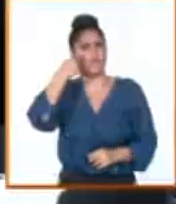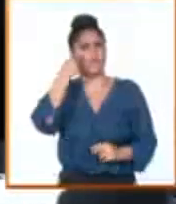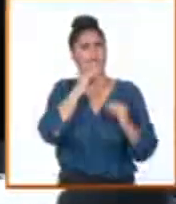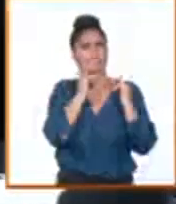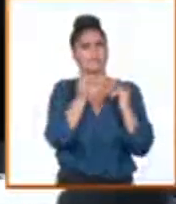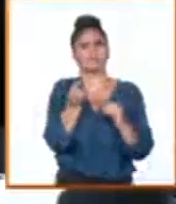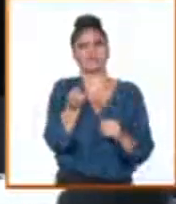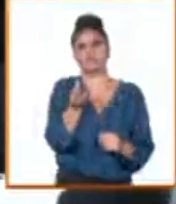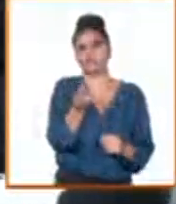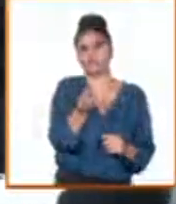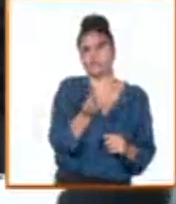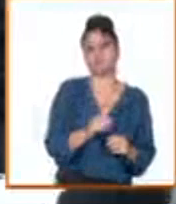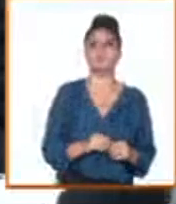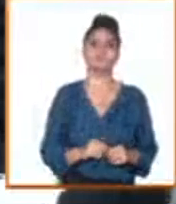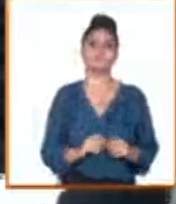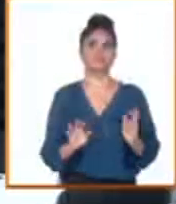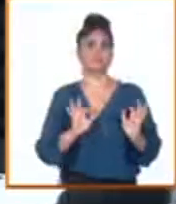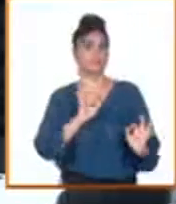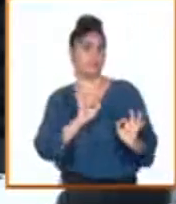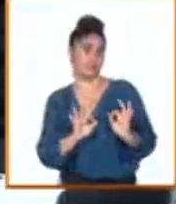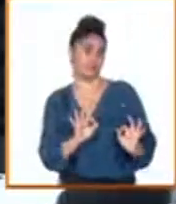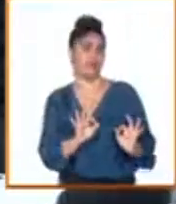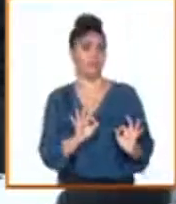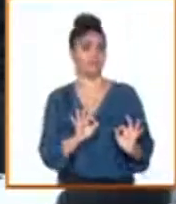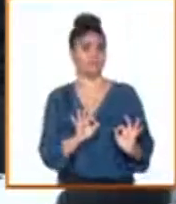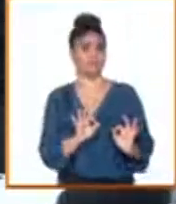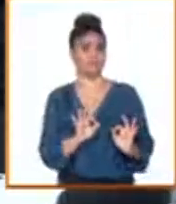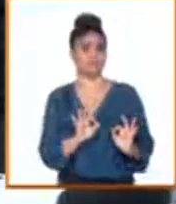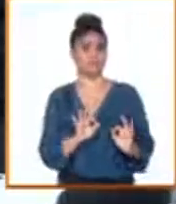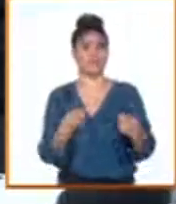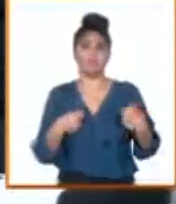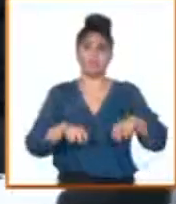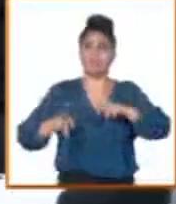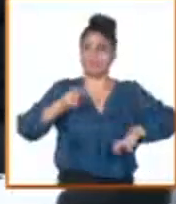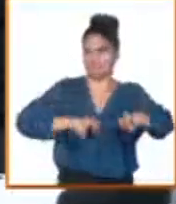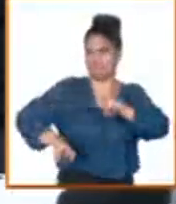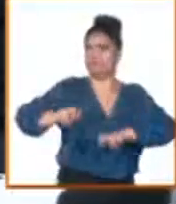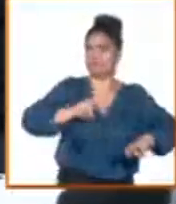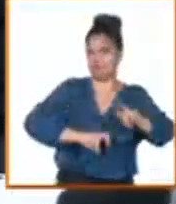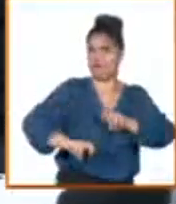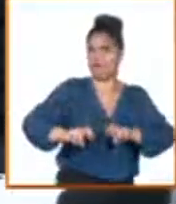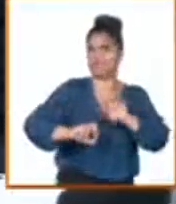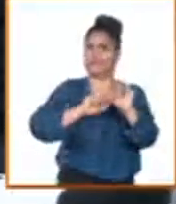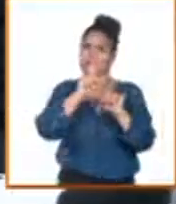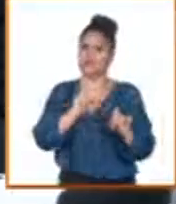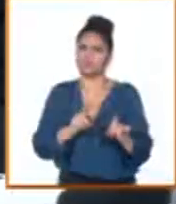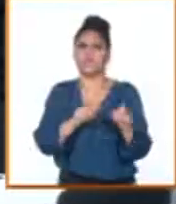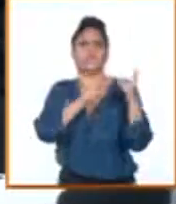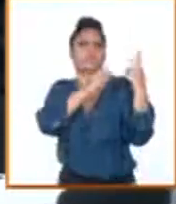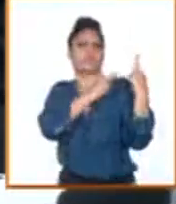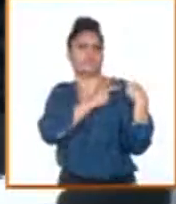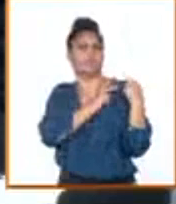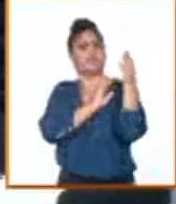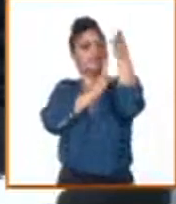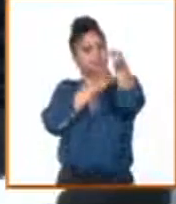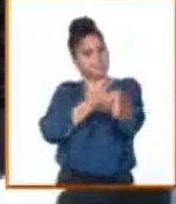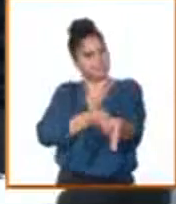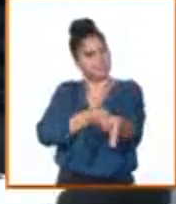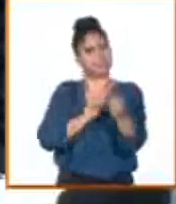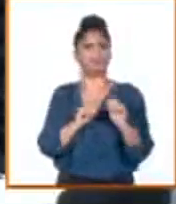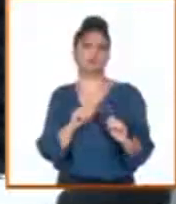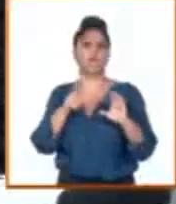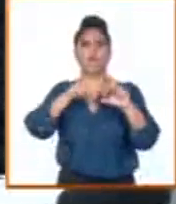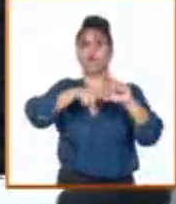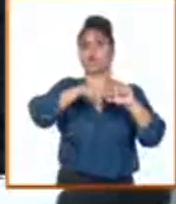leyes internacionales. Entonces hay que ganar en esa educación, pero tenemos que ganar también en la responsabilidad de las personas, en el contenido que